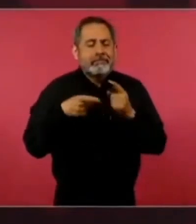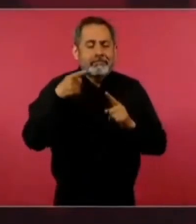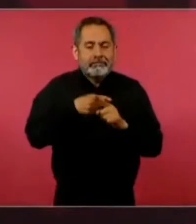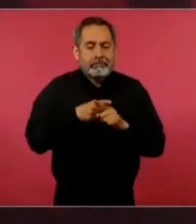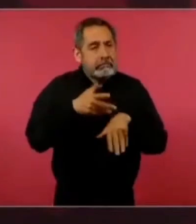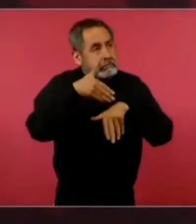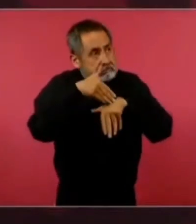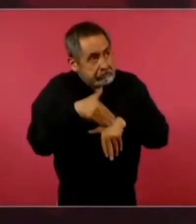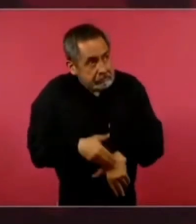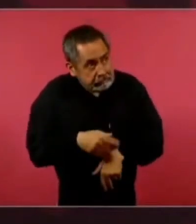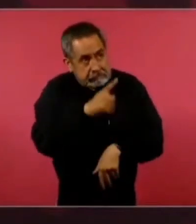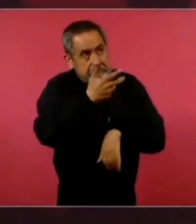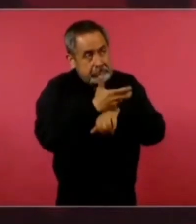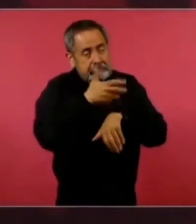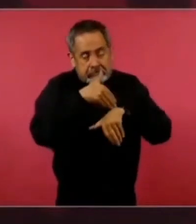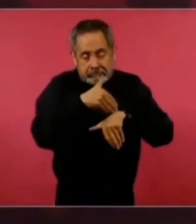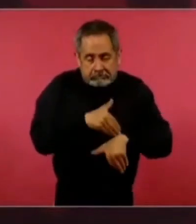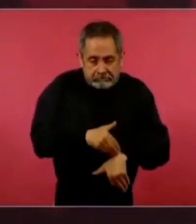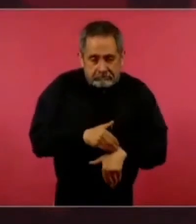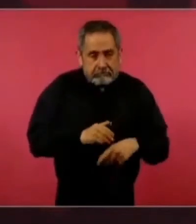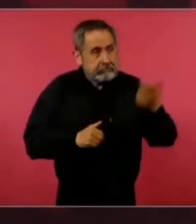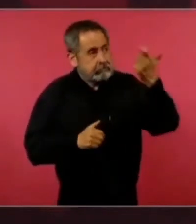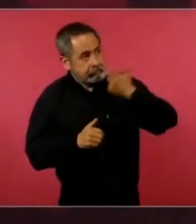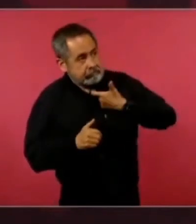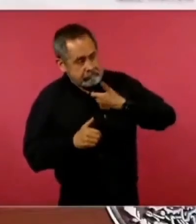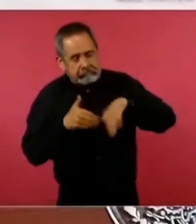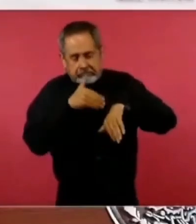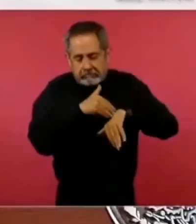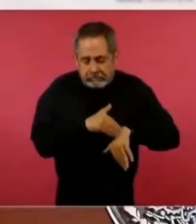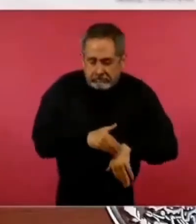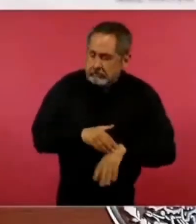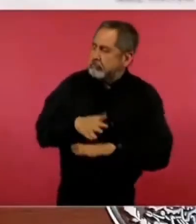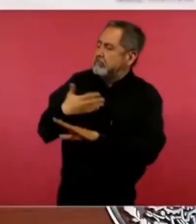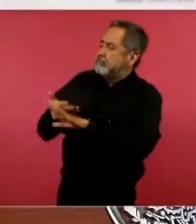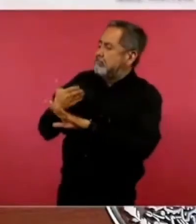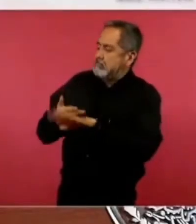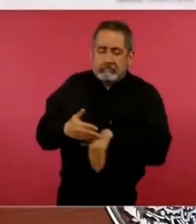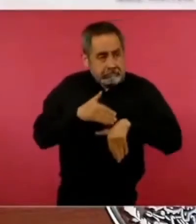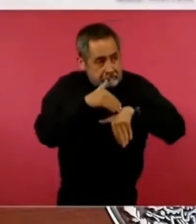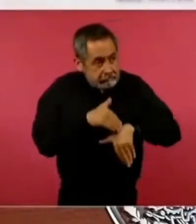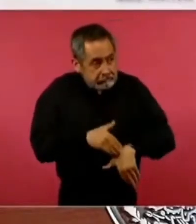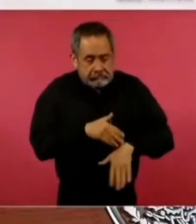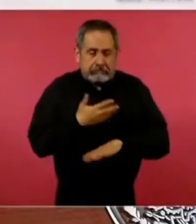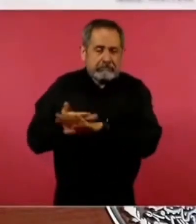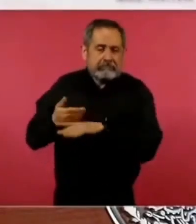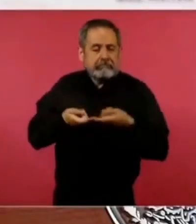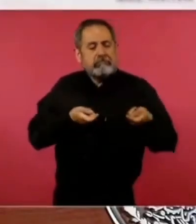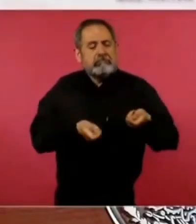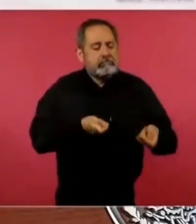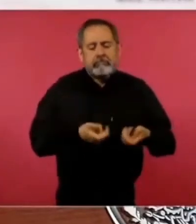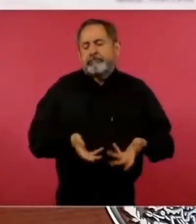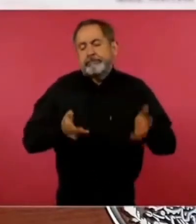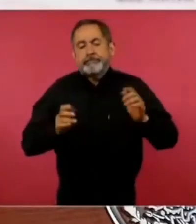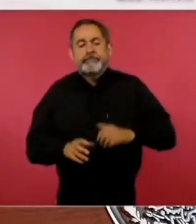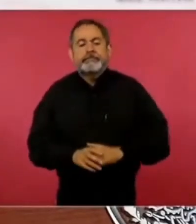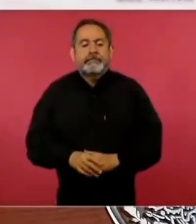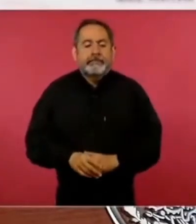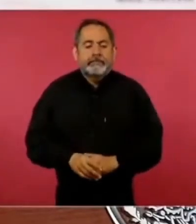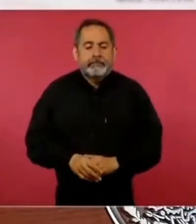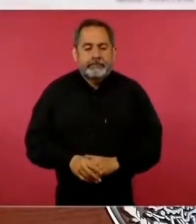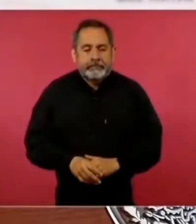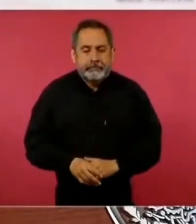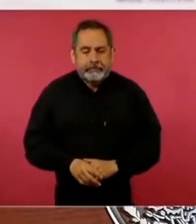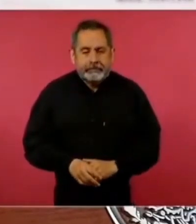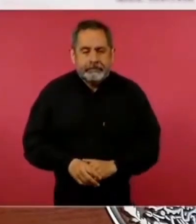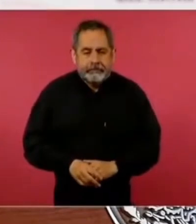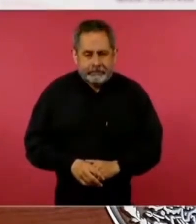servir a sus matrices, a sus centros de dominación. Entonces,